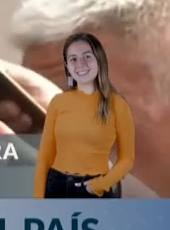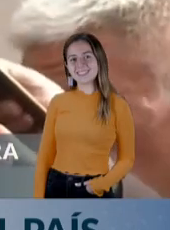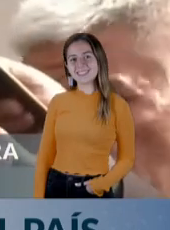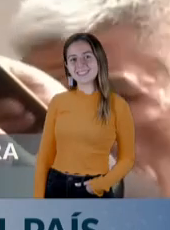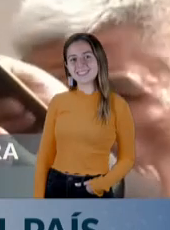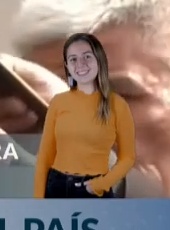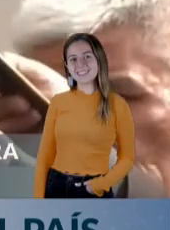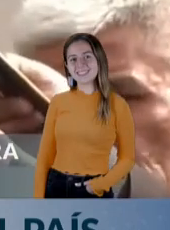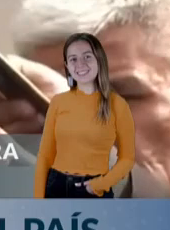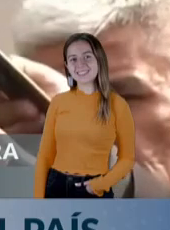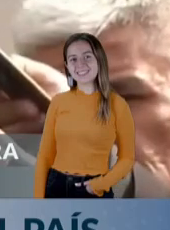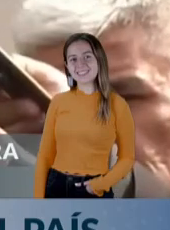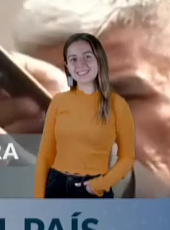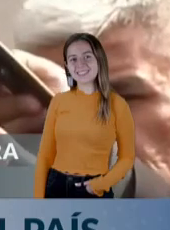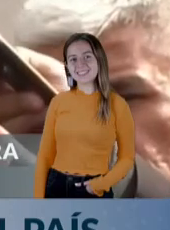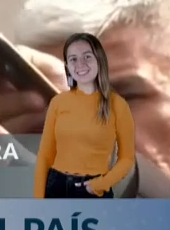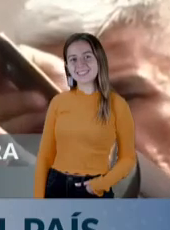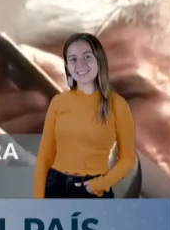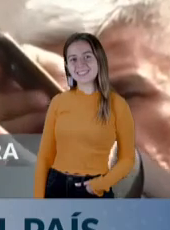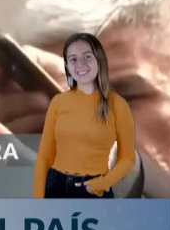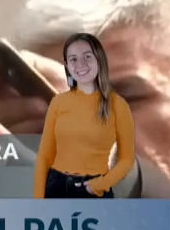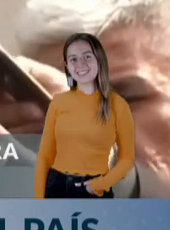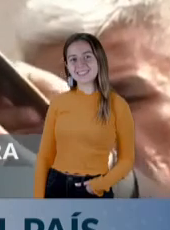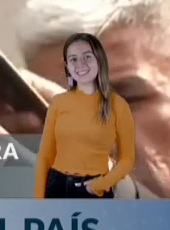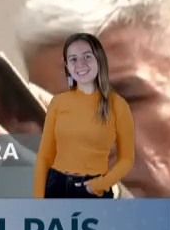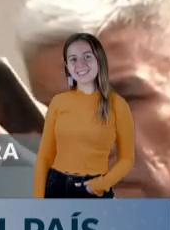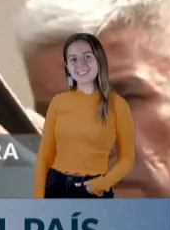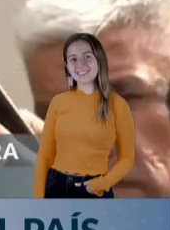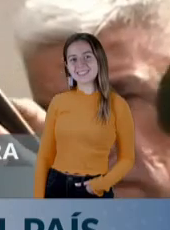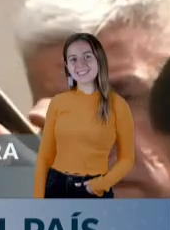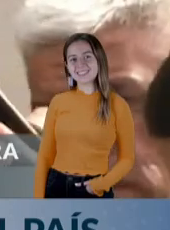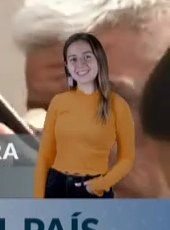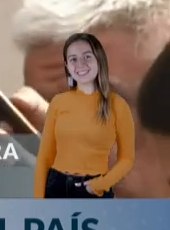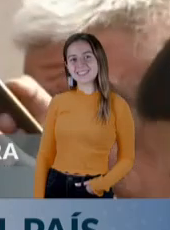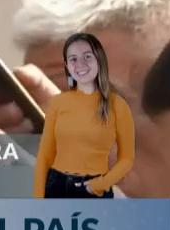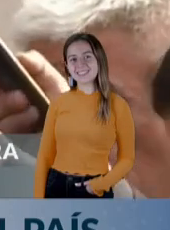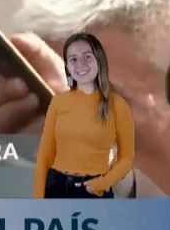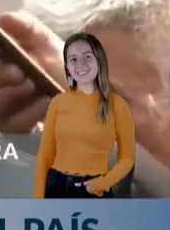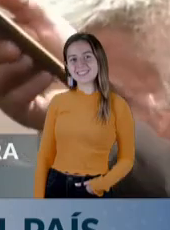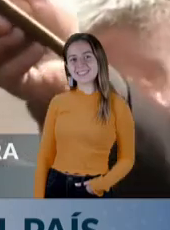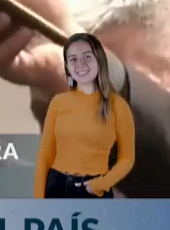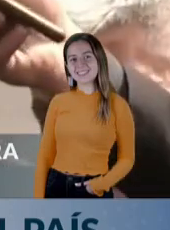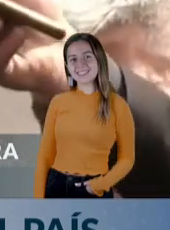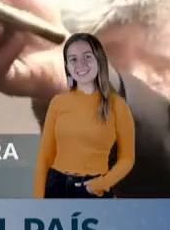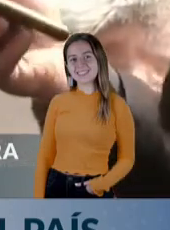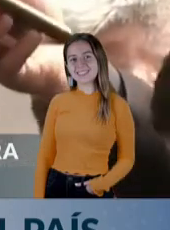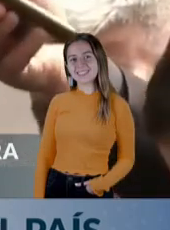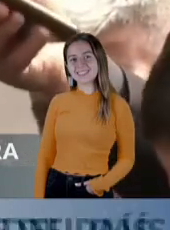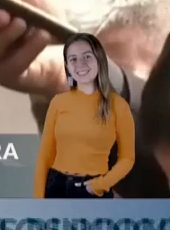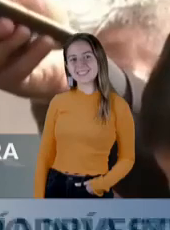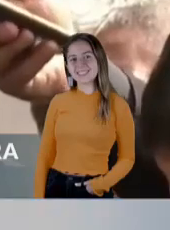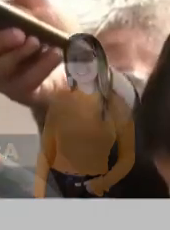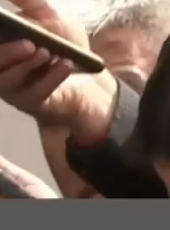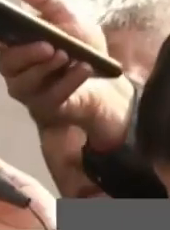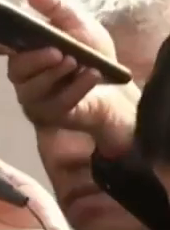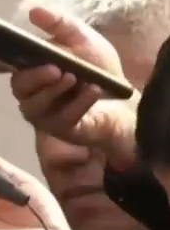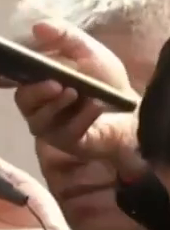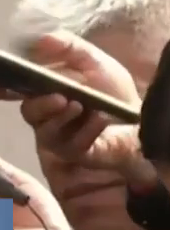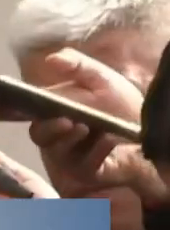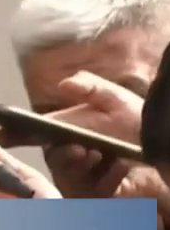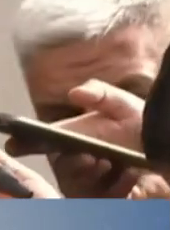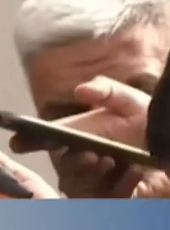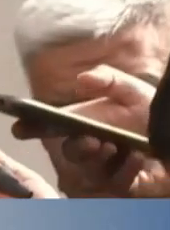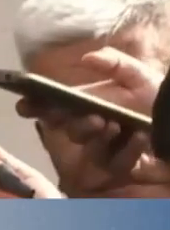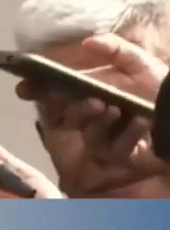las principales investigaciones de esta índole que se están realizando en la actualidad. ¿Qué investigaciones hemos tenido? La investigación en la organización criminal del Tren de Aragua,